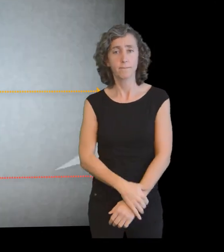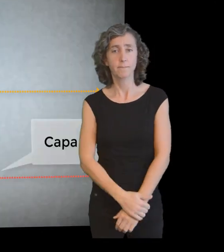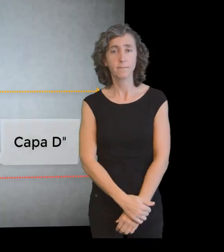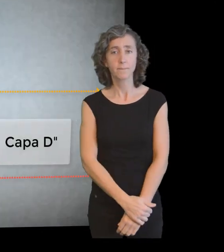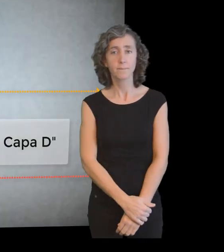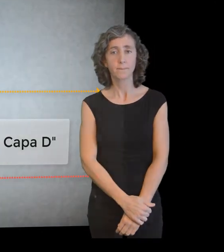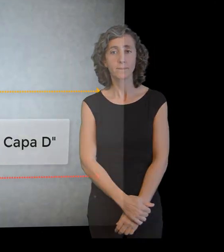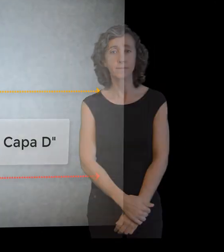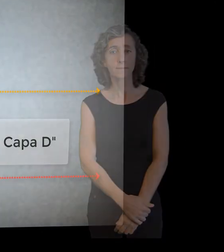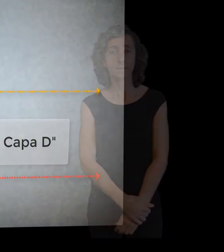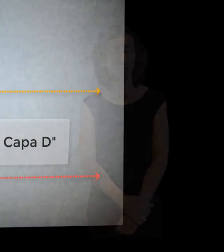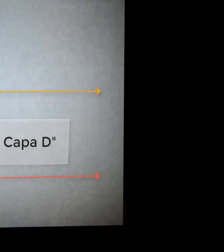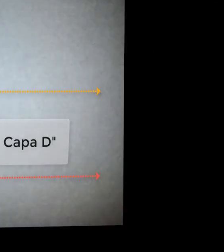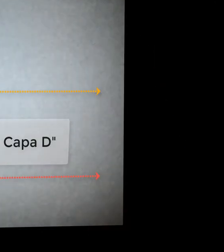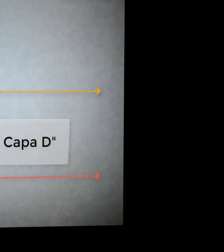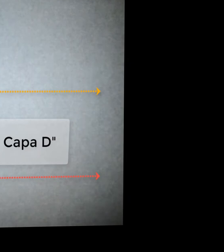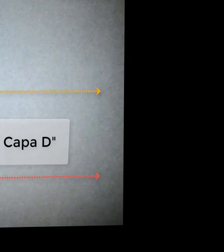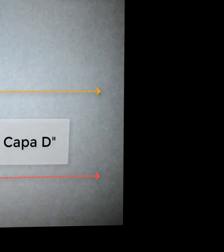núcleo externo.